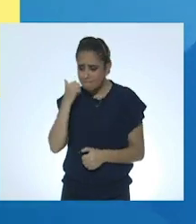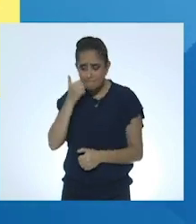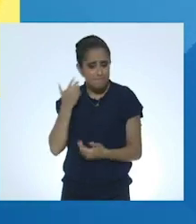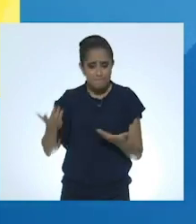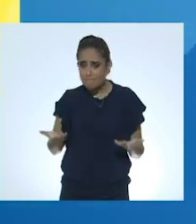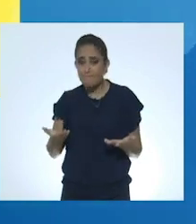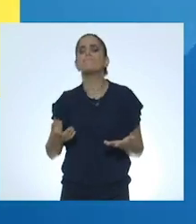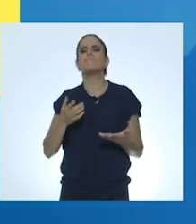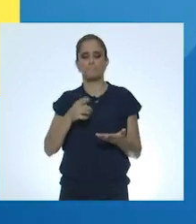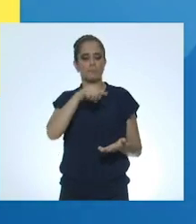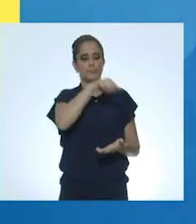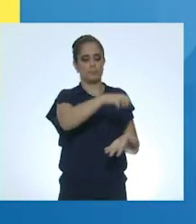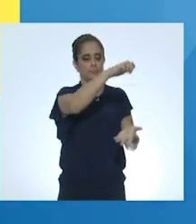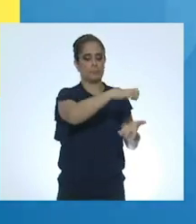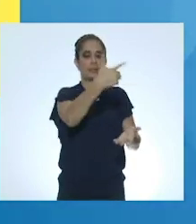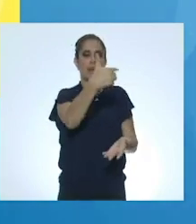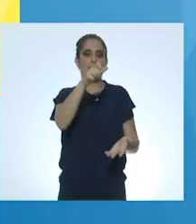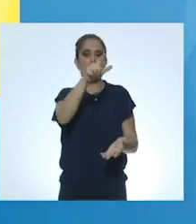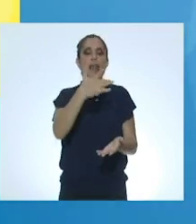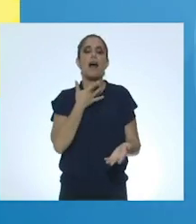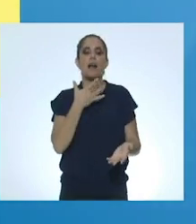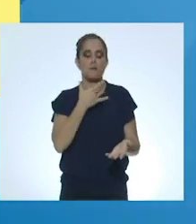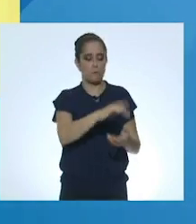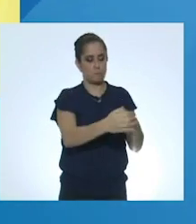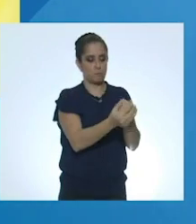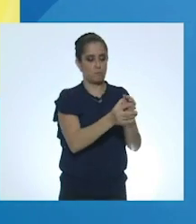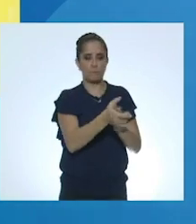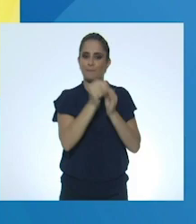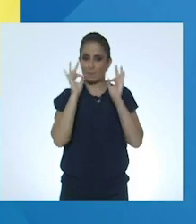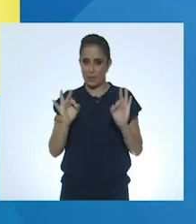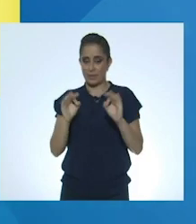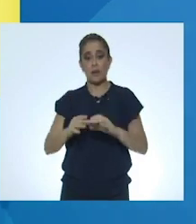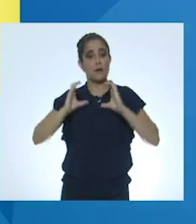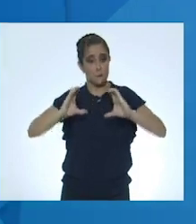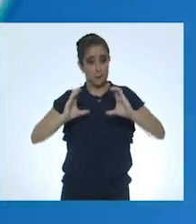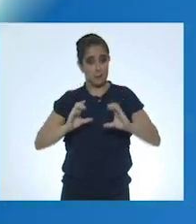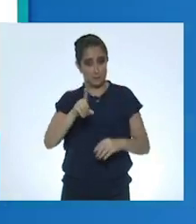usa desinfectantes a base de alcohol. ¡Cuídate!